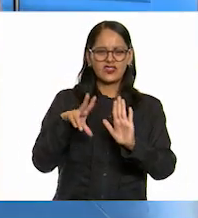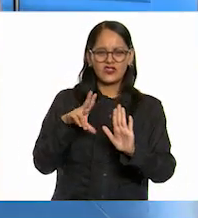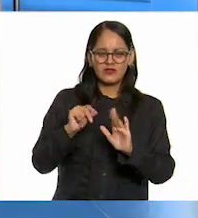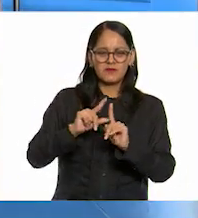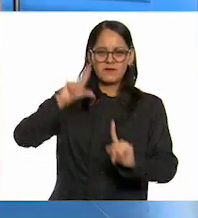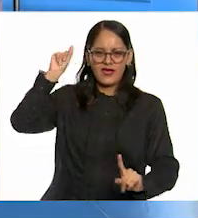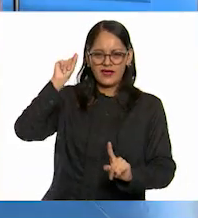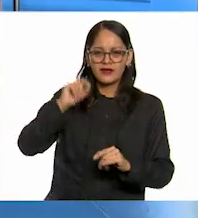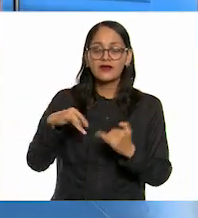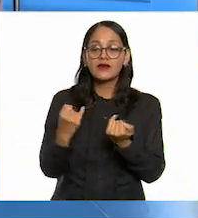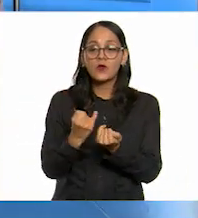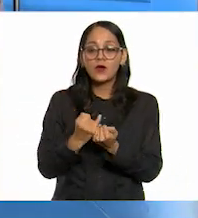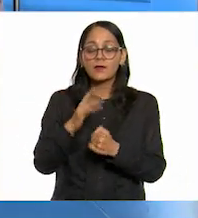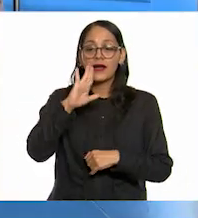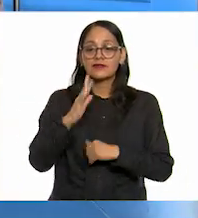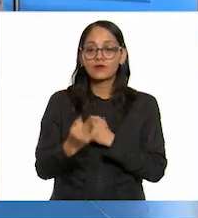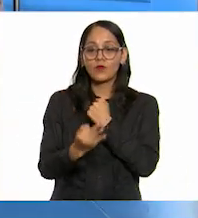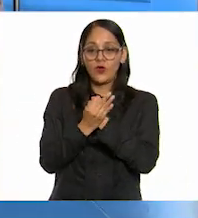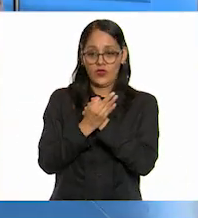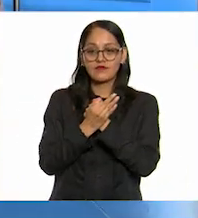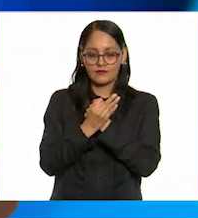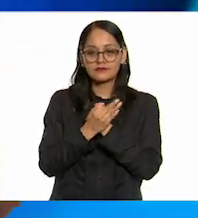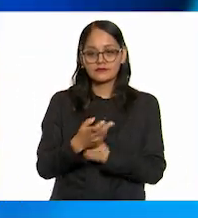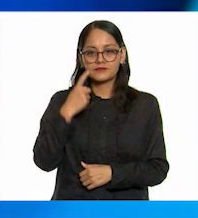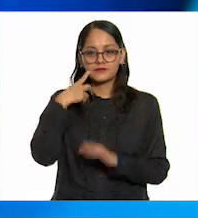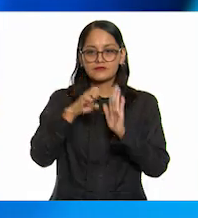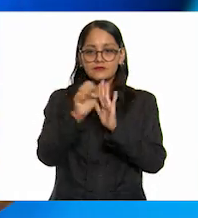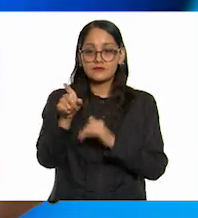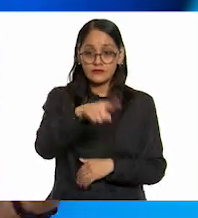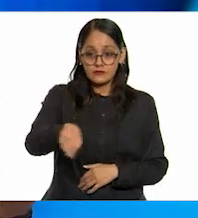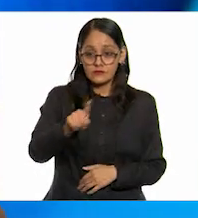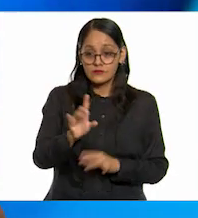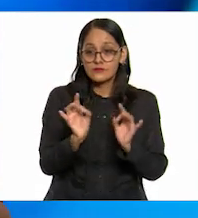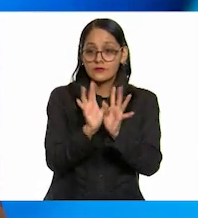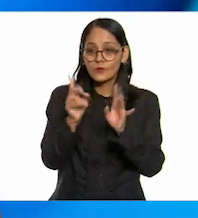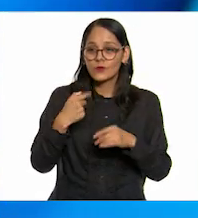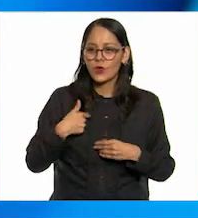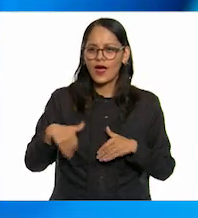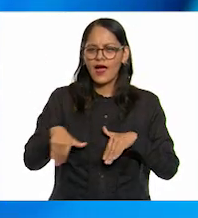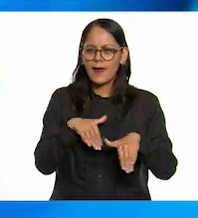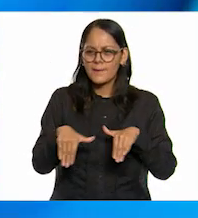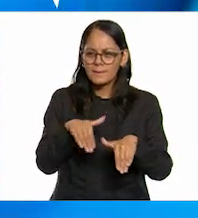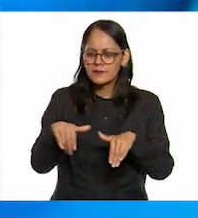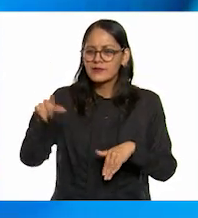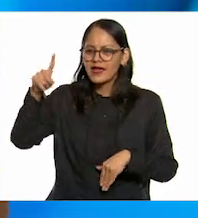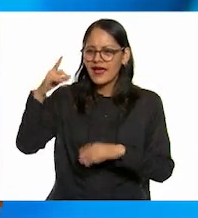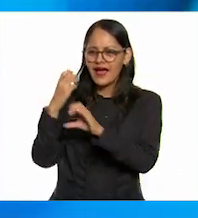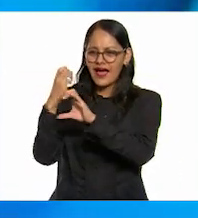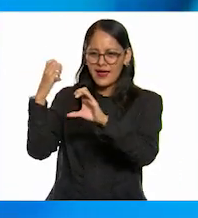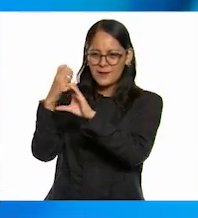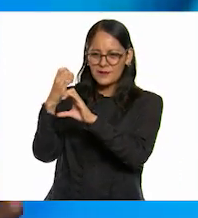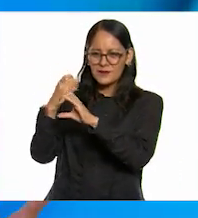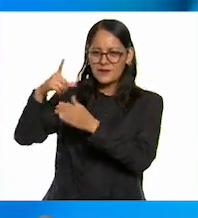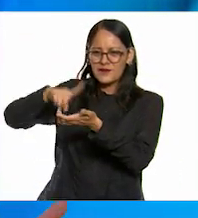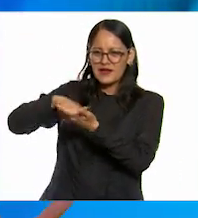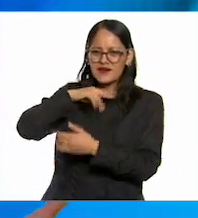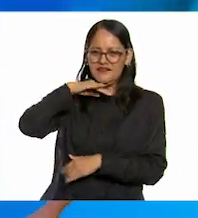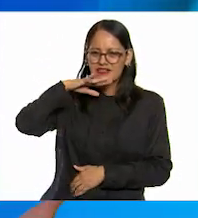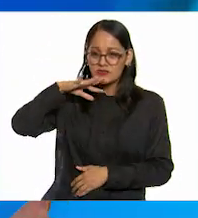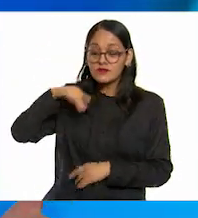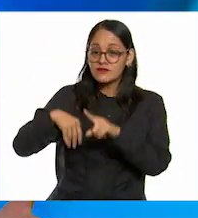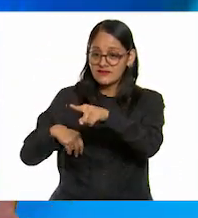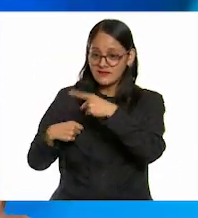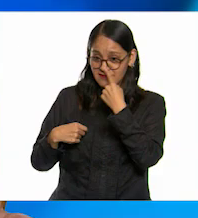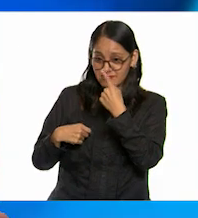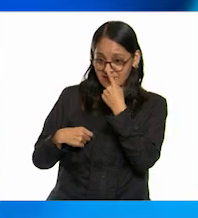de protección. Por ejemplo, ¿alguna vez has pasado cerca de un camión de la basura y has percibido su